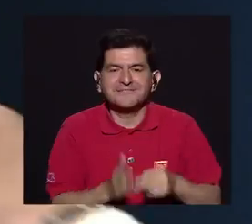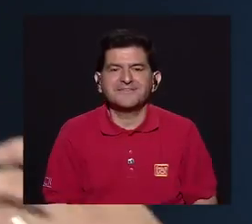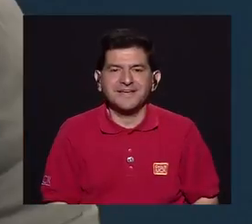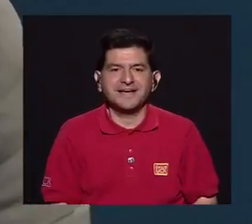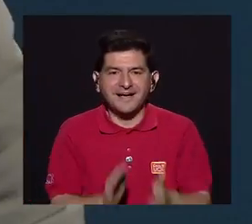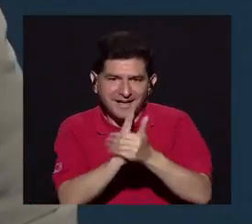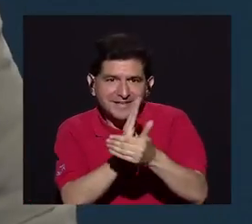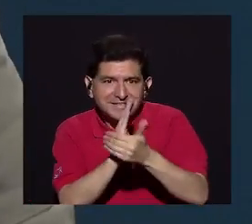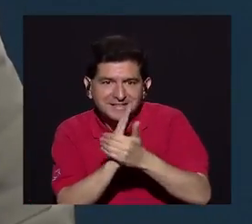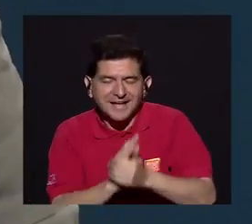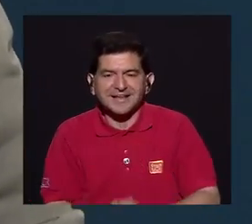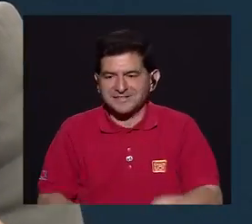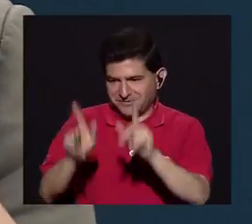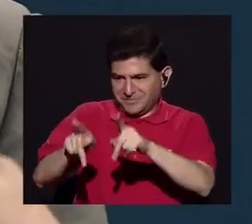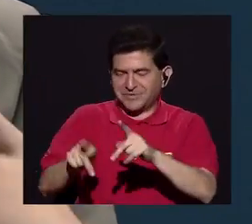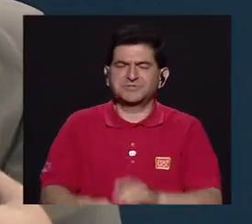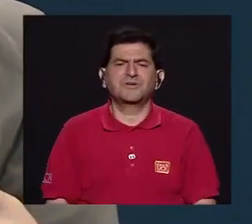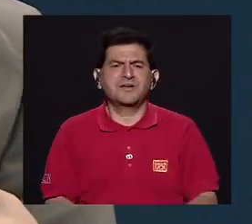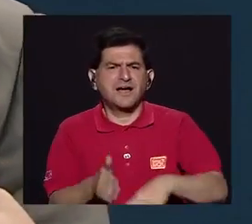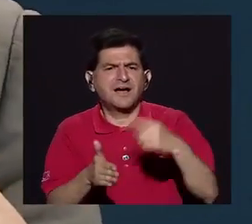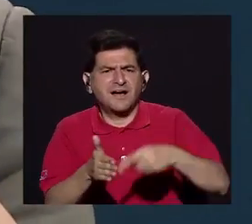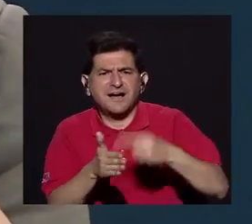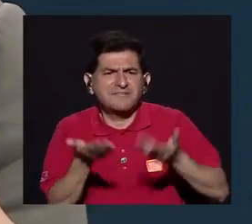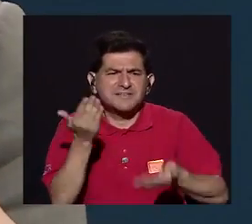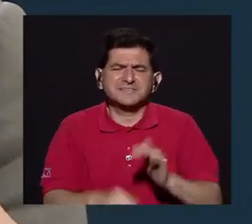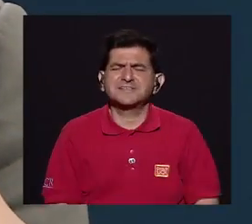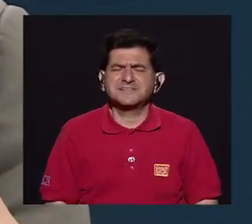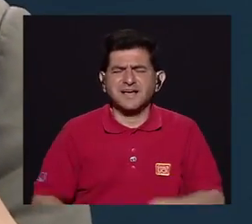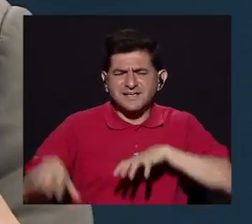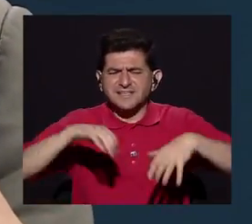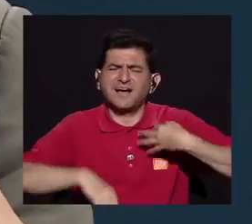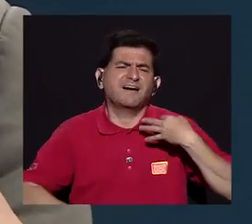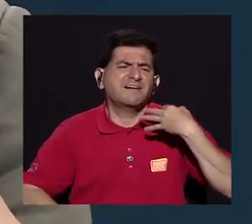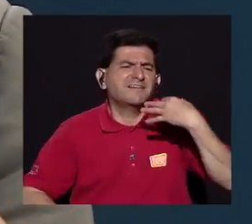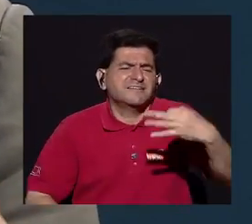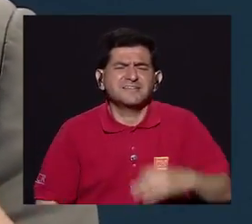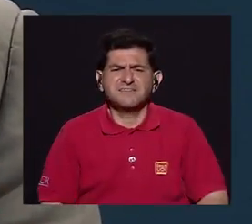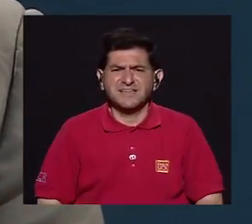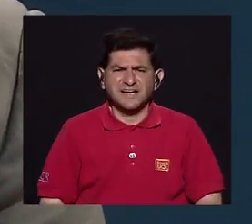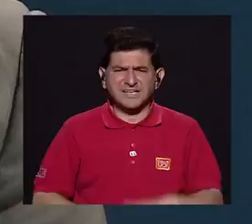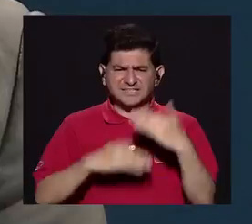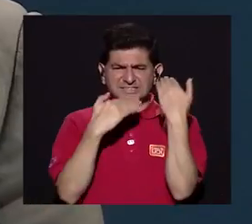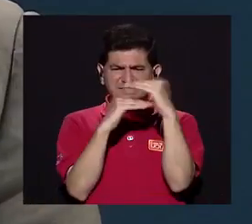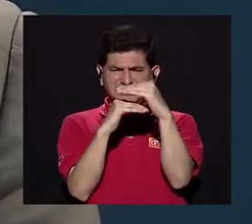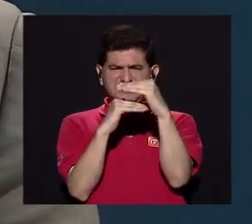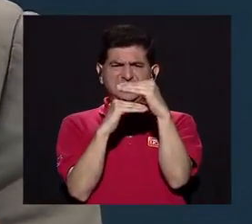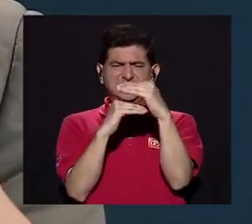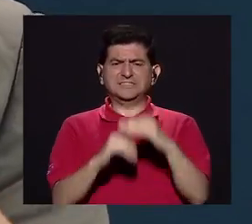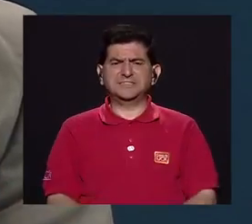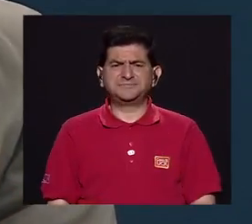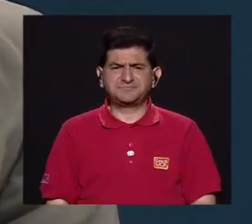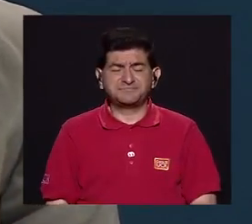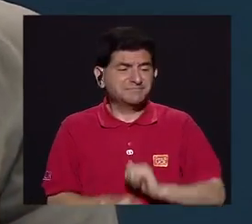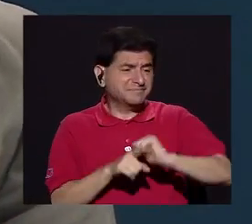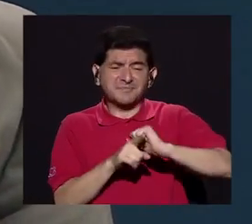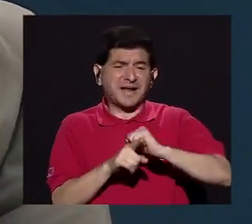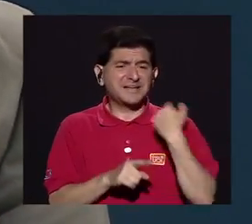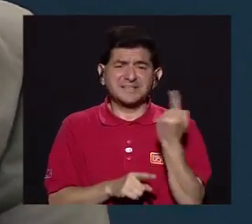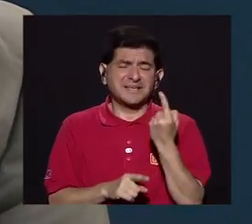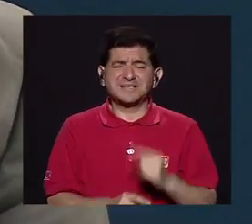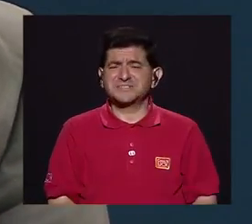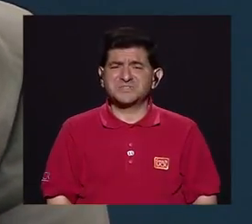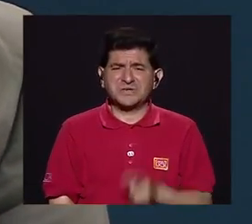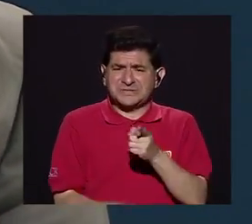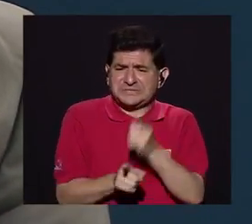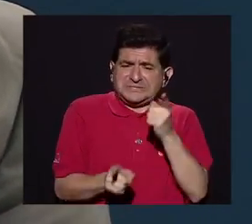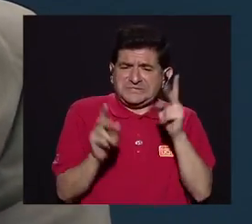eso voy. Hay veces la cotidianidad nos hace ser tan cuadrados, sí, tan prácticos,